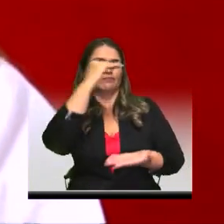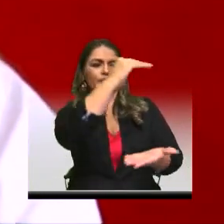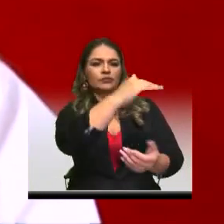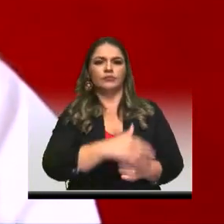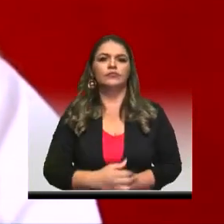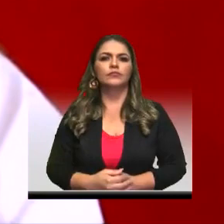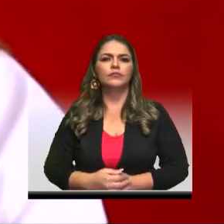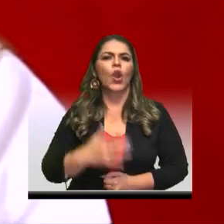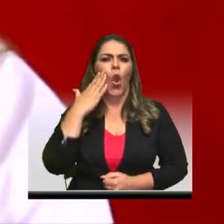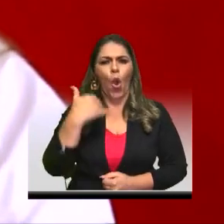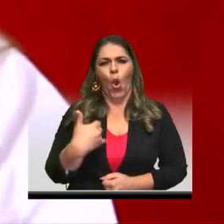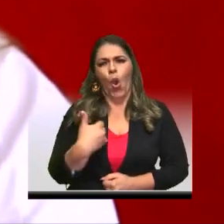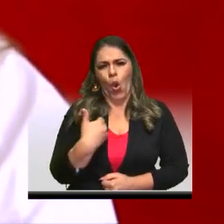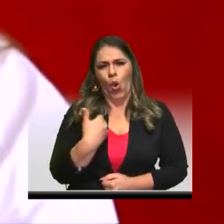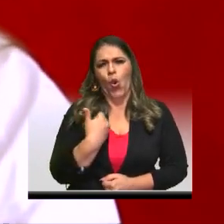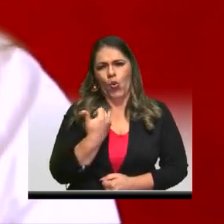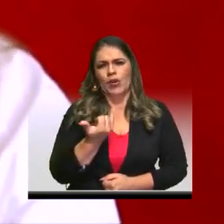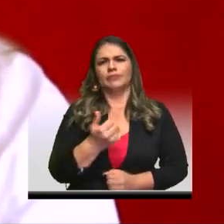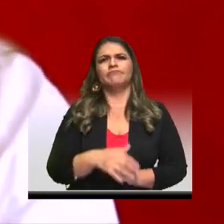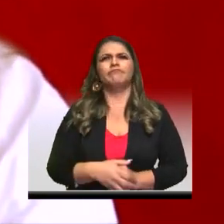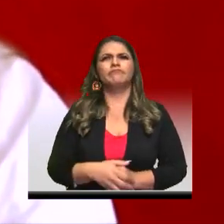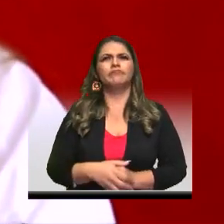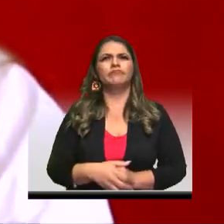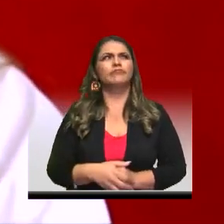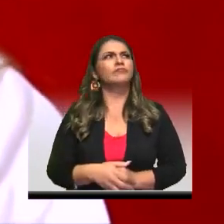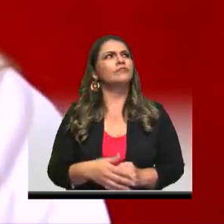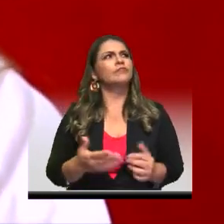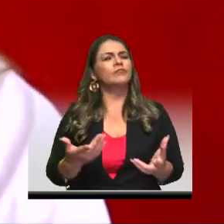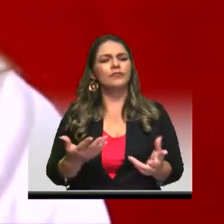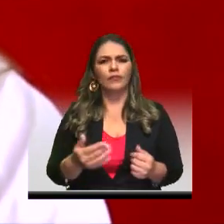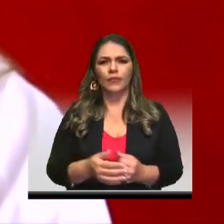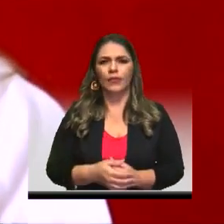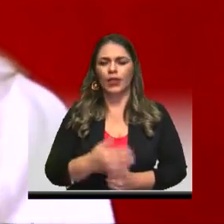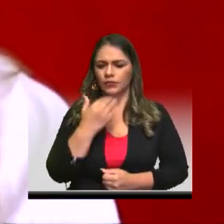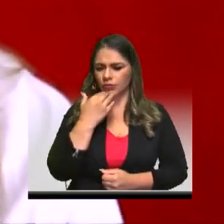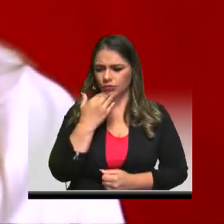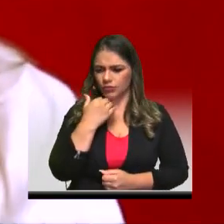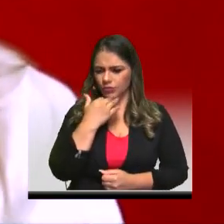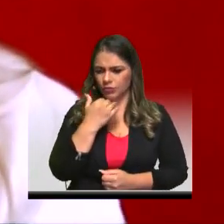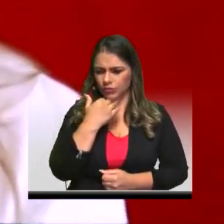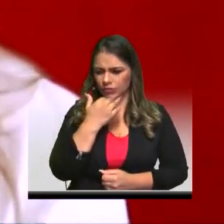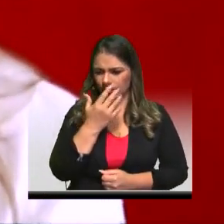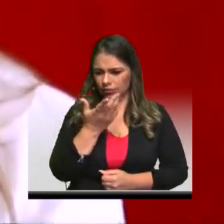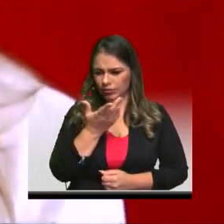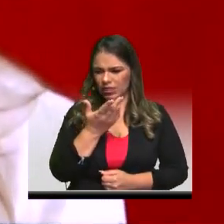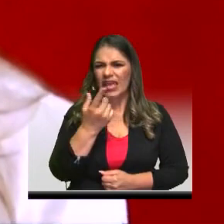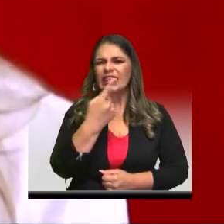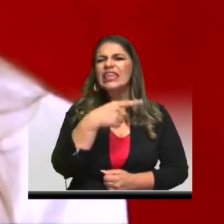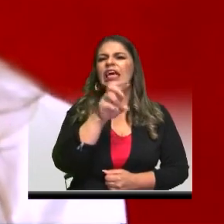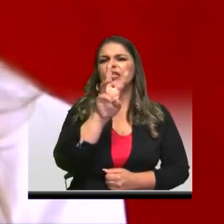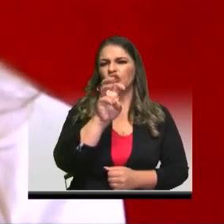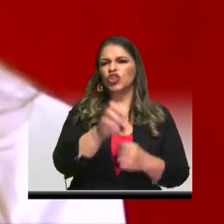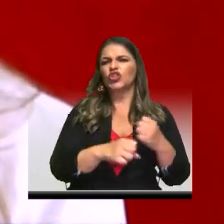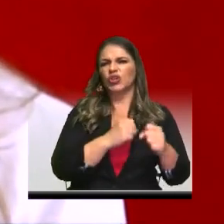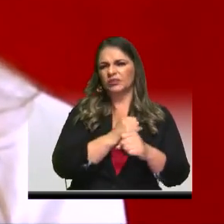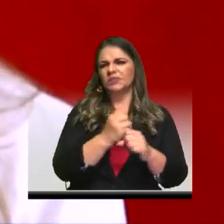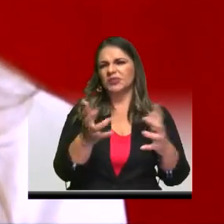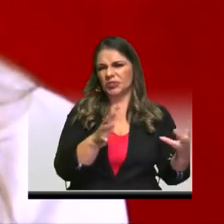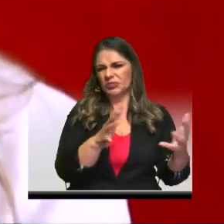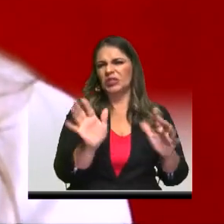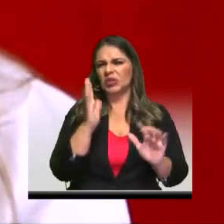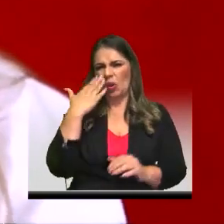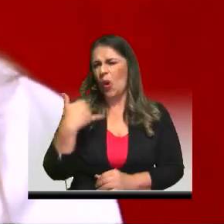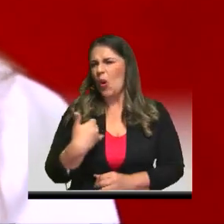este joven, un jovencito de... habría tenido él, que tendría como 18 años